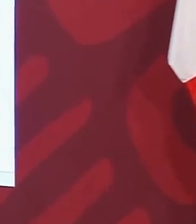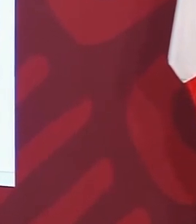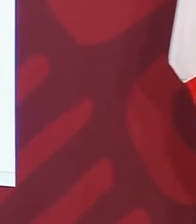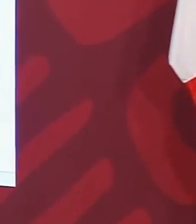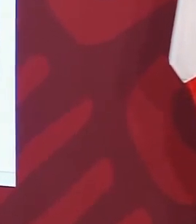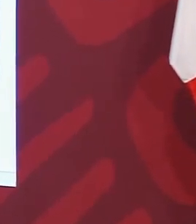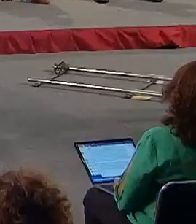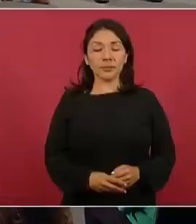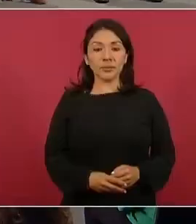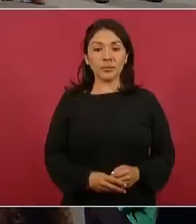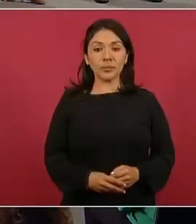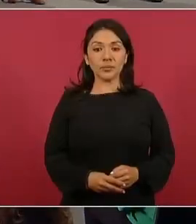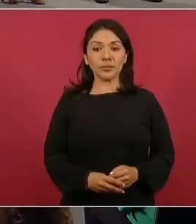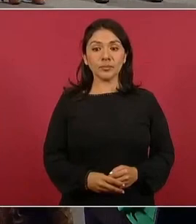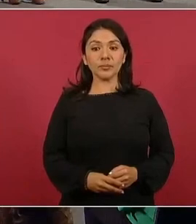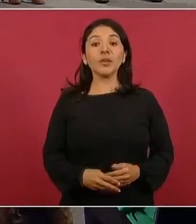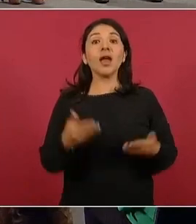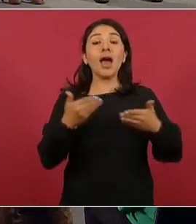20,000 hectáreas.